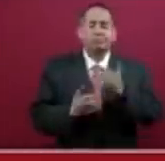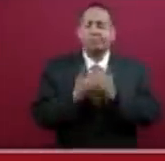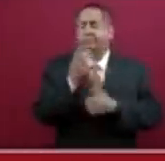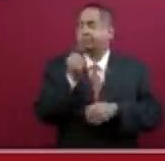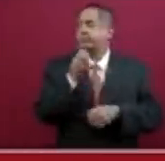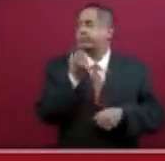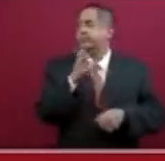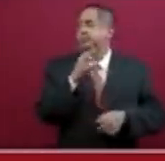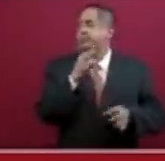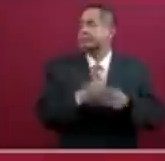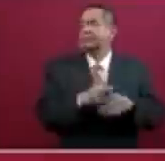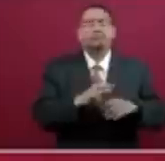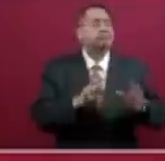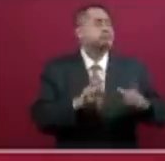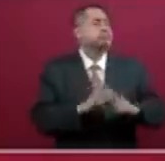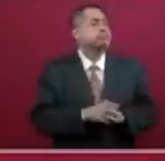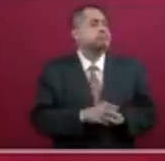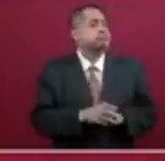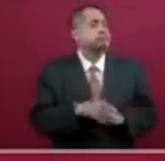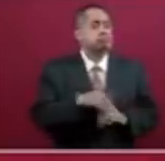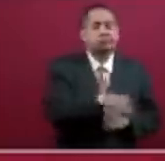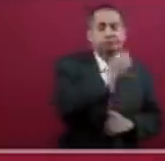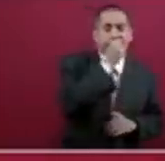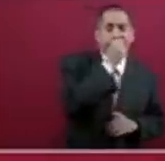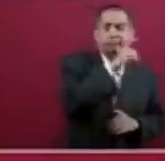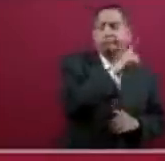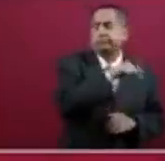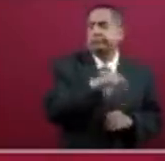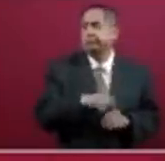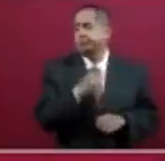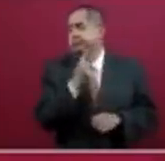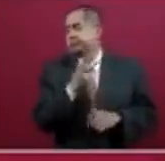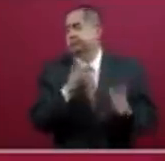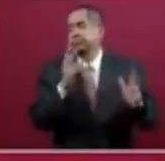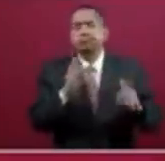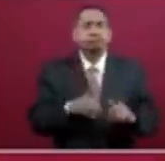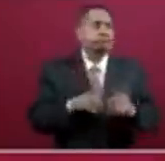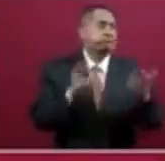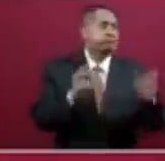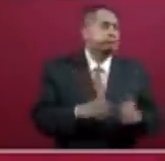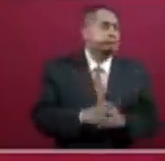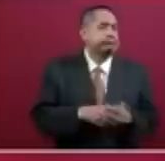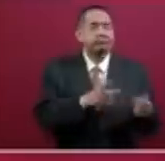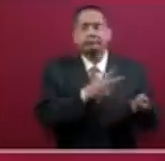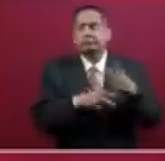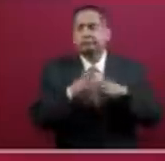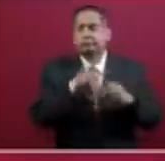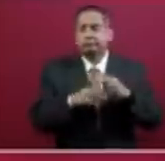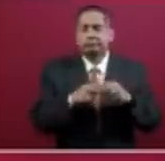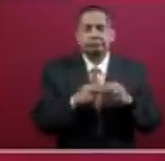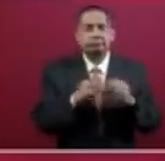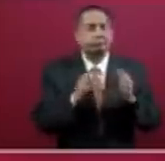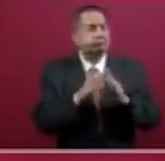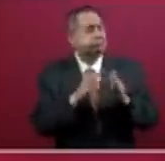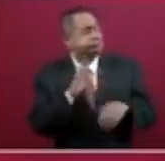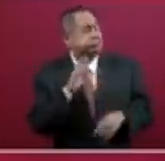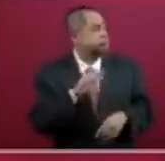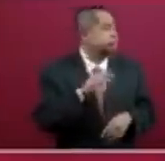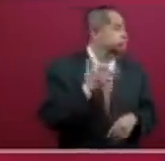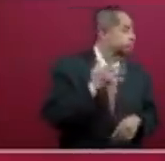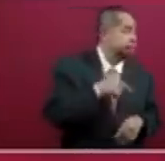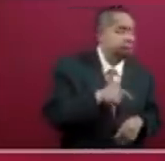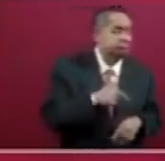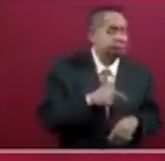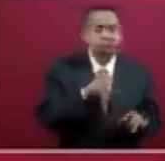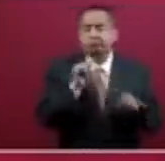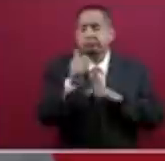9:10, ir a comer a las 2, regresarse acaso a las 5, irse